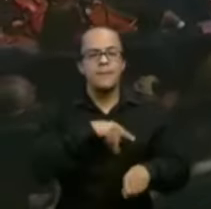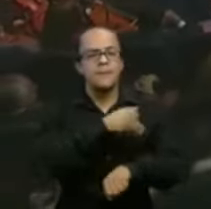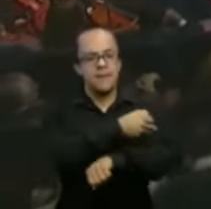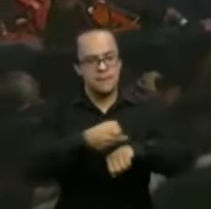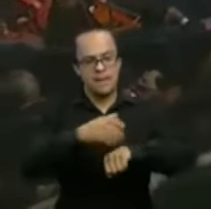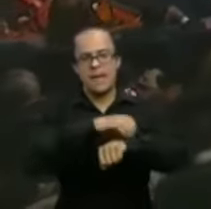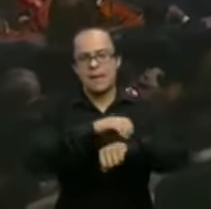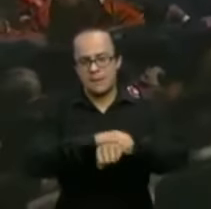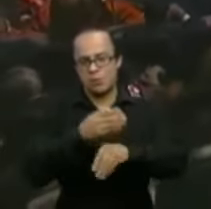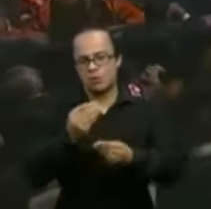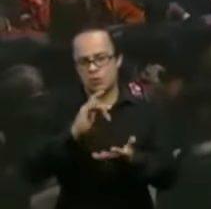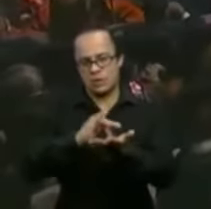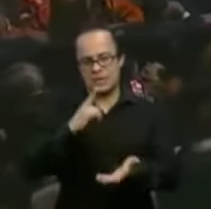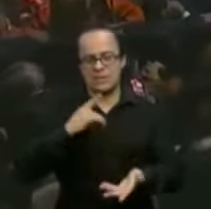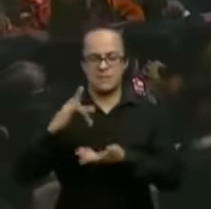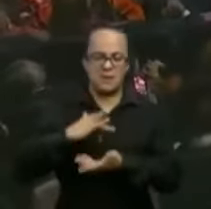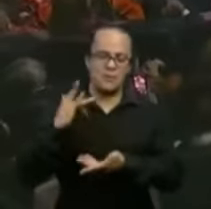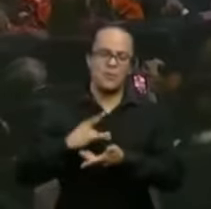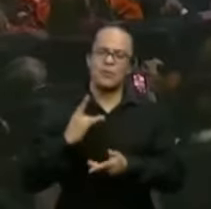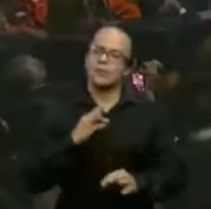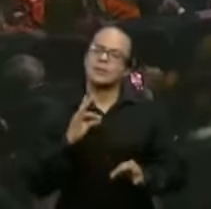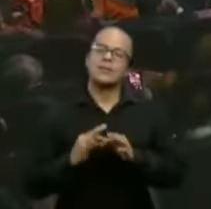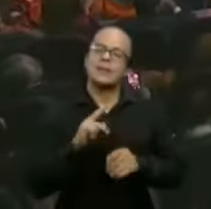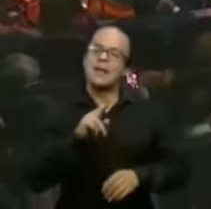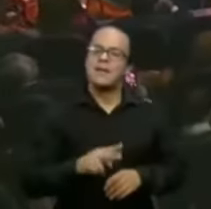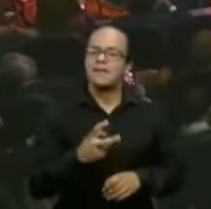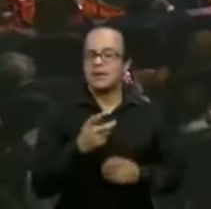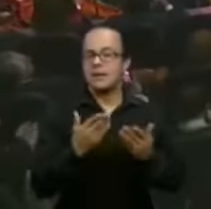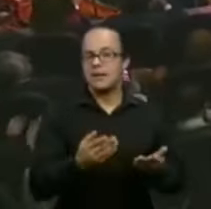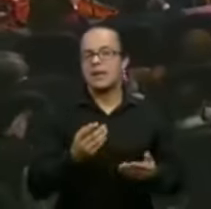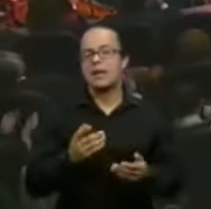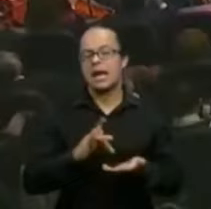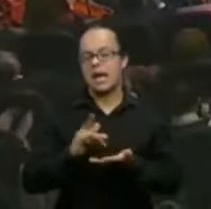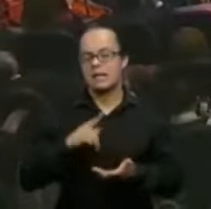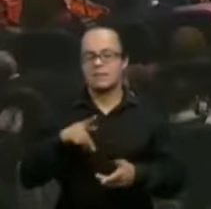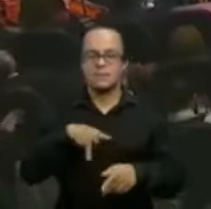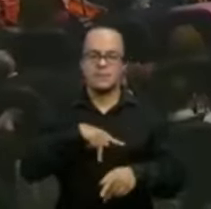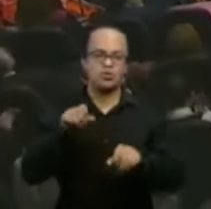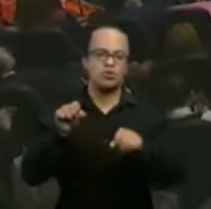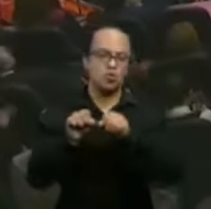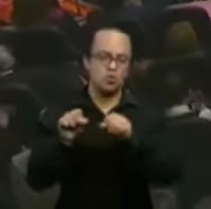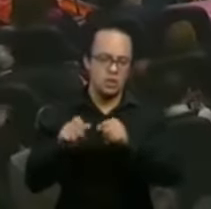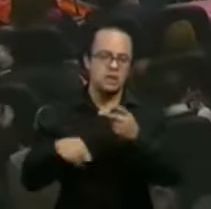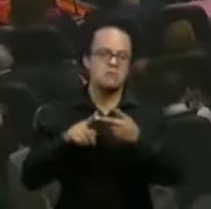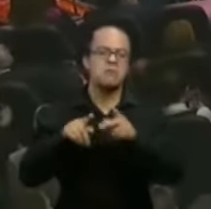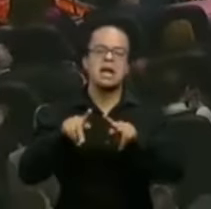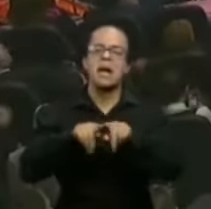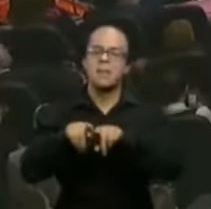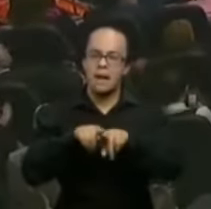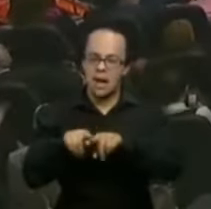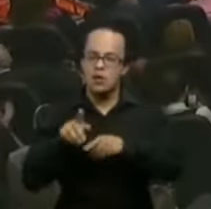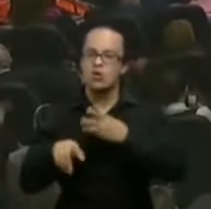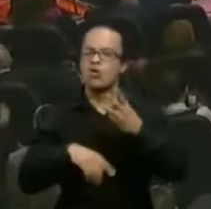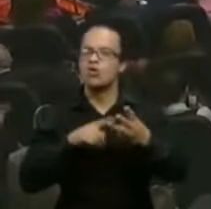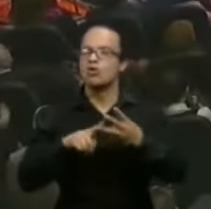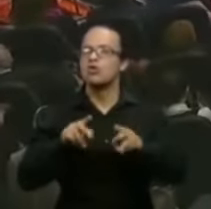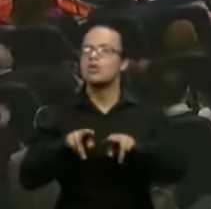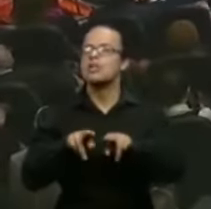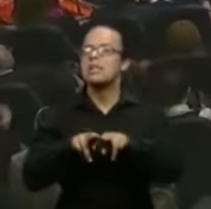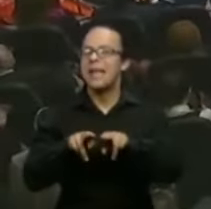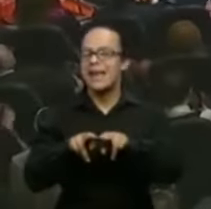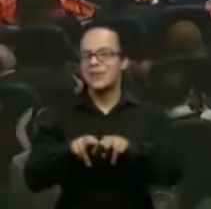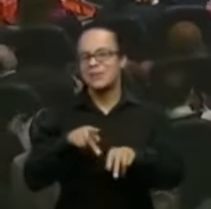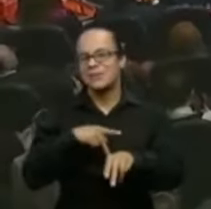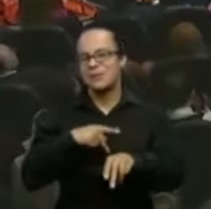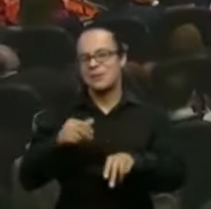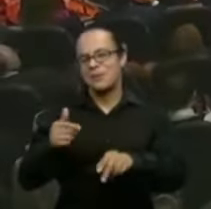muchas gracias por su apoyo incondicional y cariño. Gracias a mis sobrinos, a mis hermanos, a mis nietos, que no son mis nietos